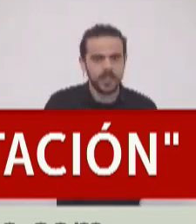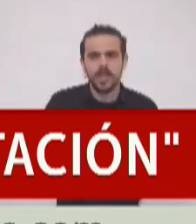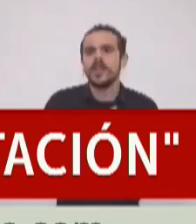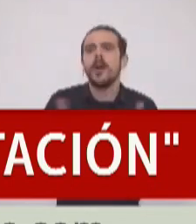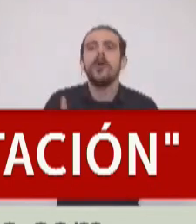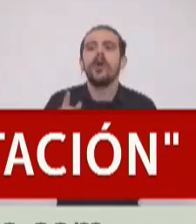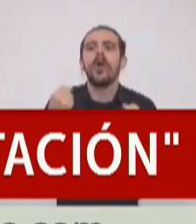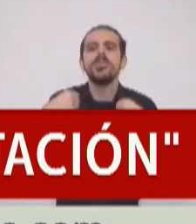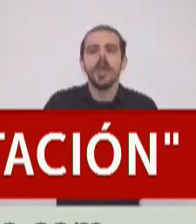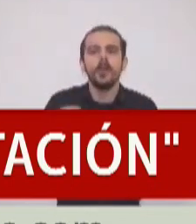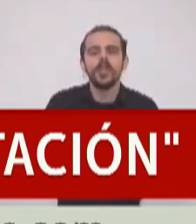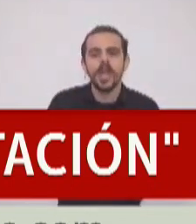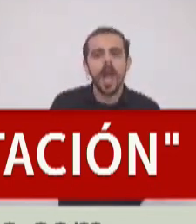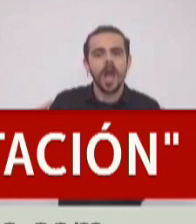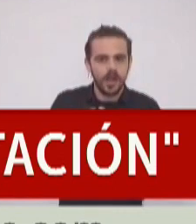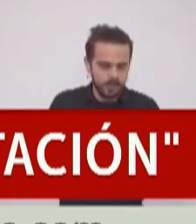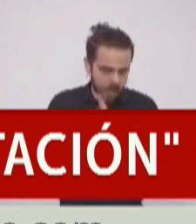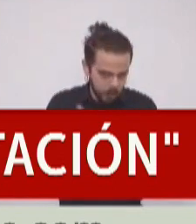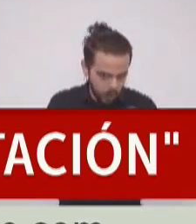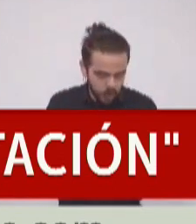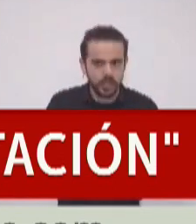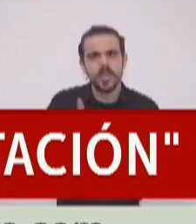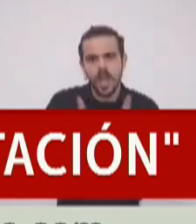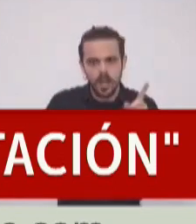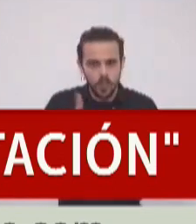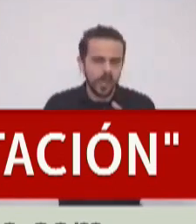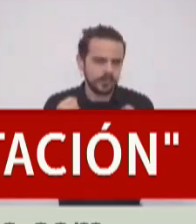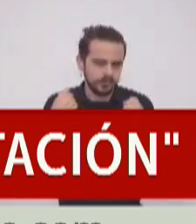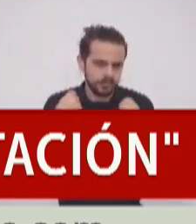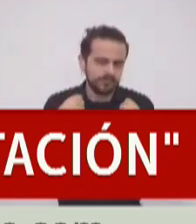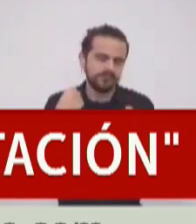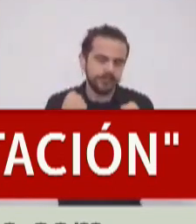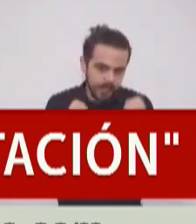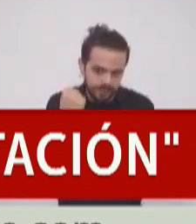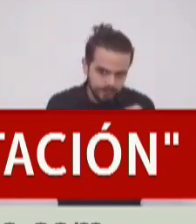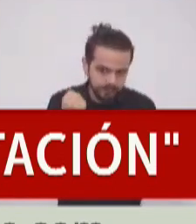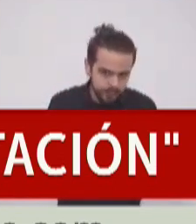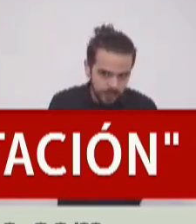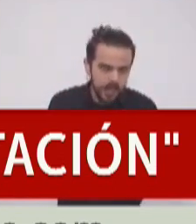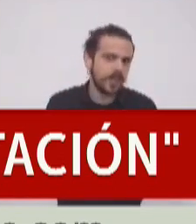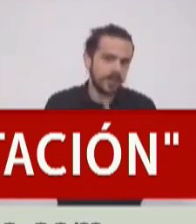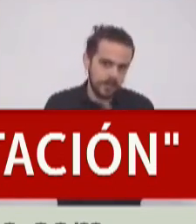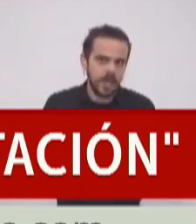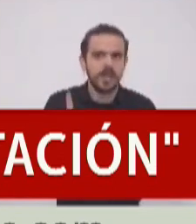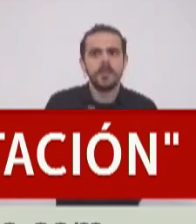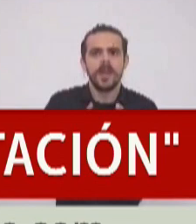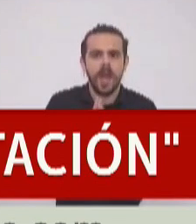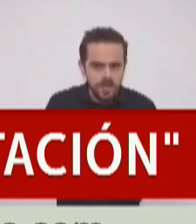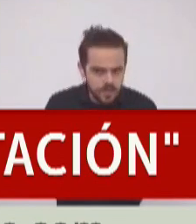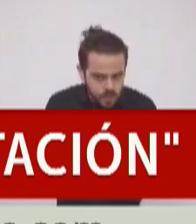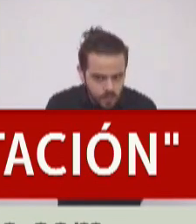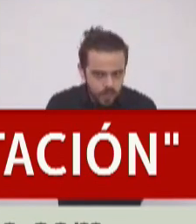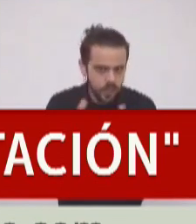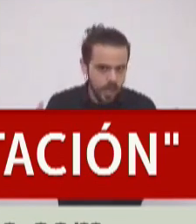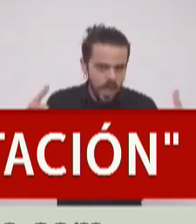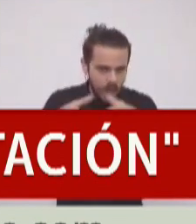actividades comerciales que han quedado pendientes. Tendremos que esperar un poco más. Cultos religiosos también esperaremos un